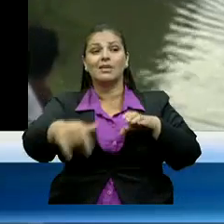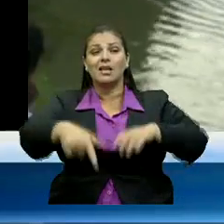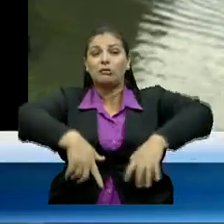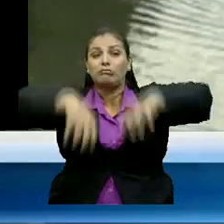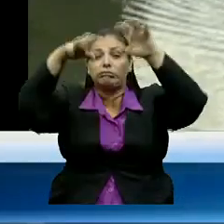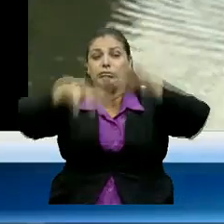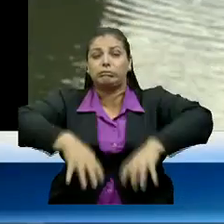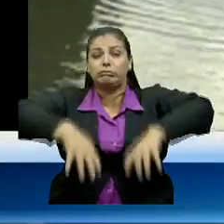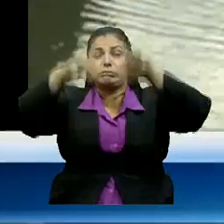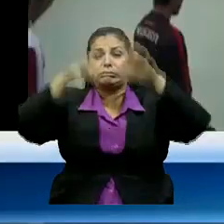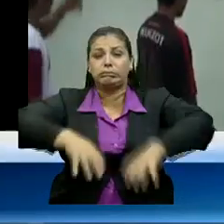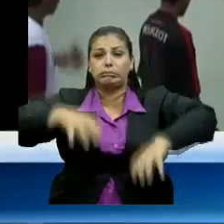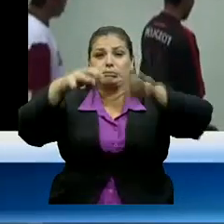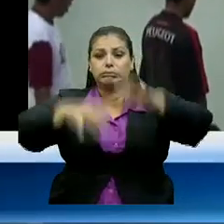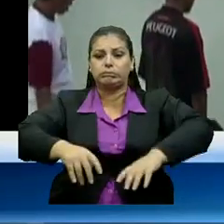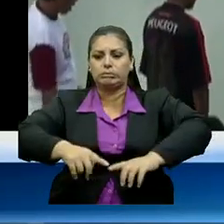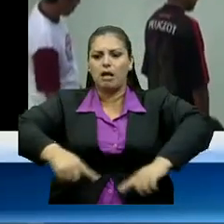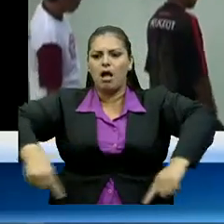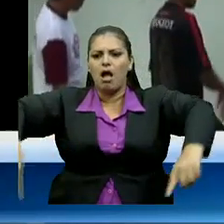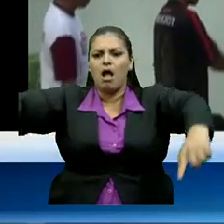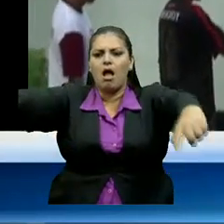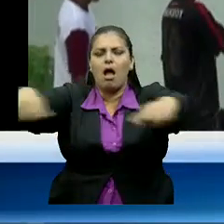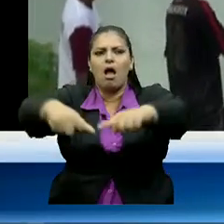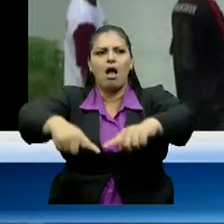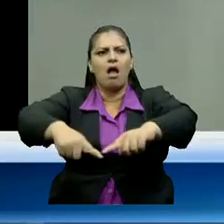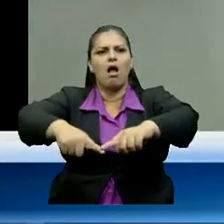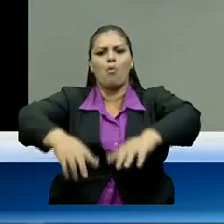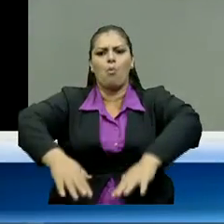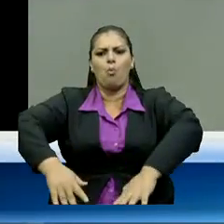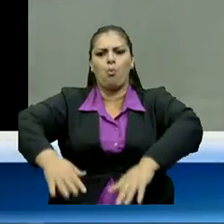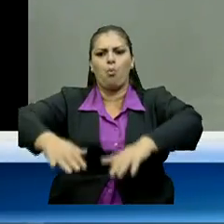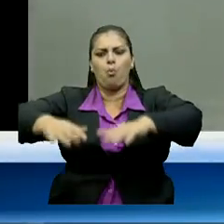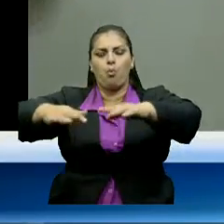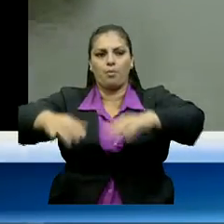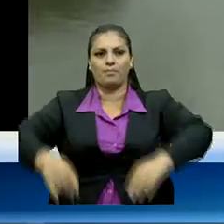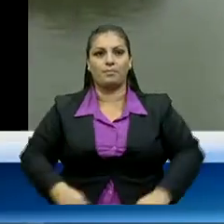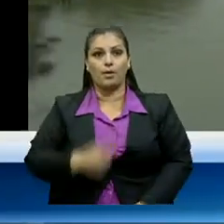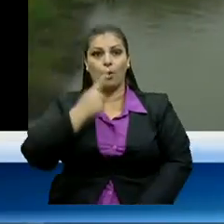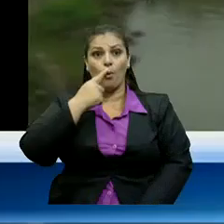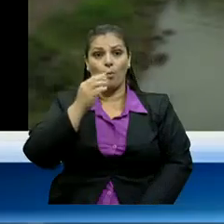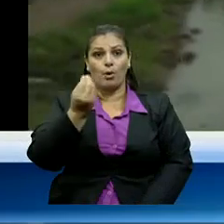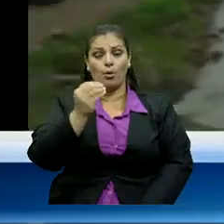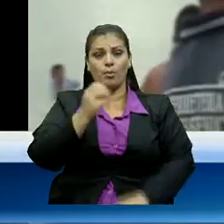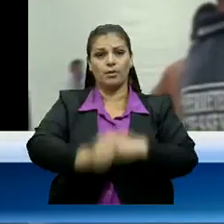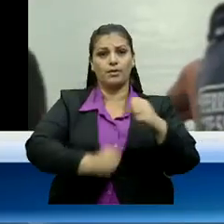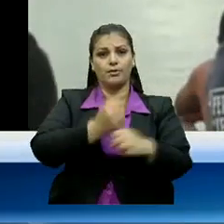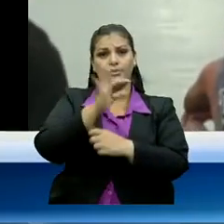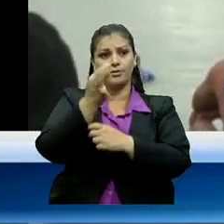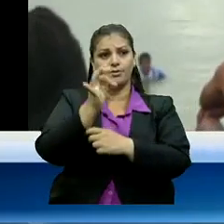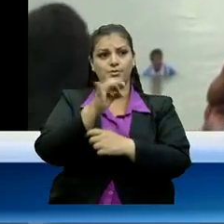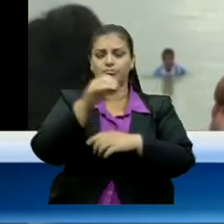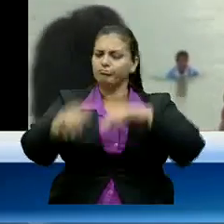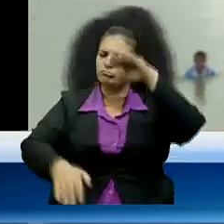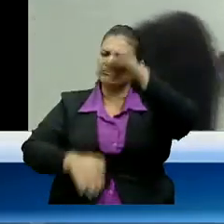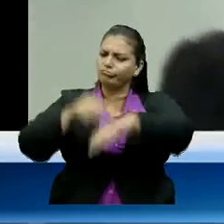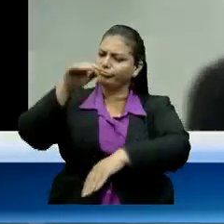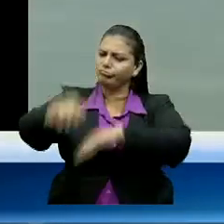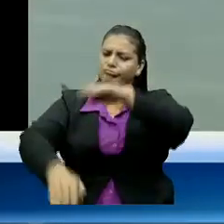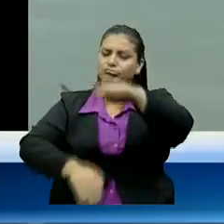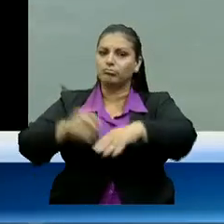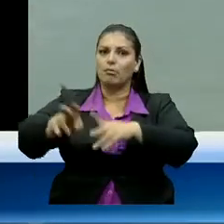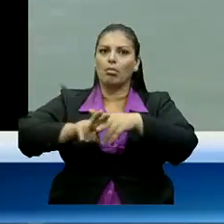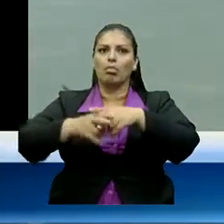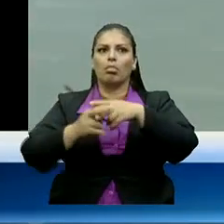lluvias en la comuna Prosperidad del cantón Santa Elena, capital de la provincia del mismo nombre. El cuerpo fue encontrado por